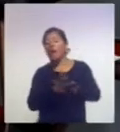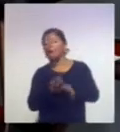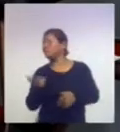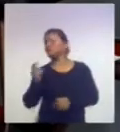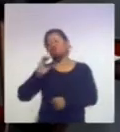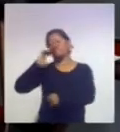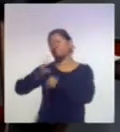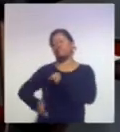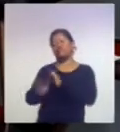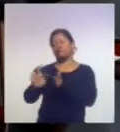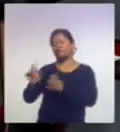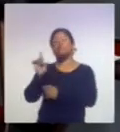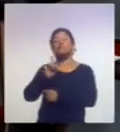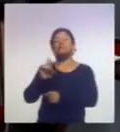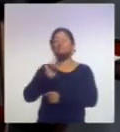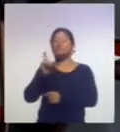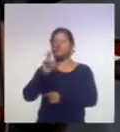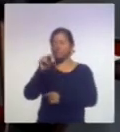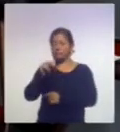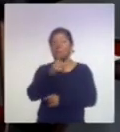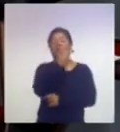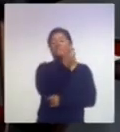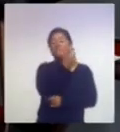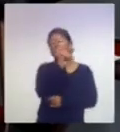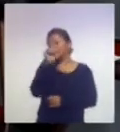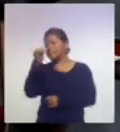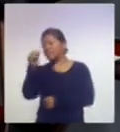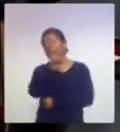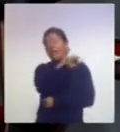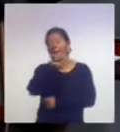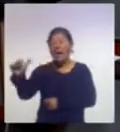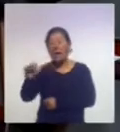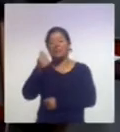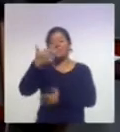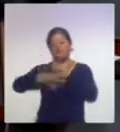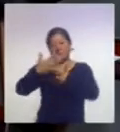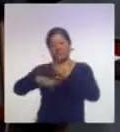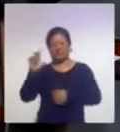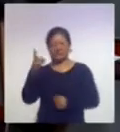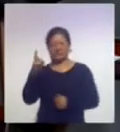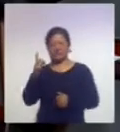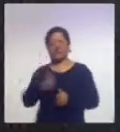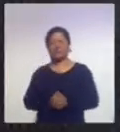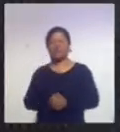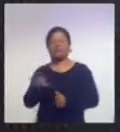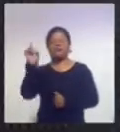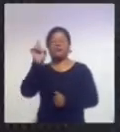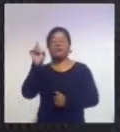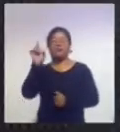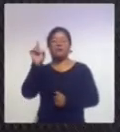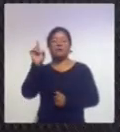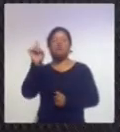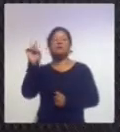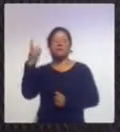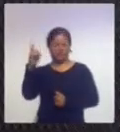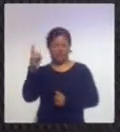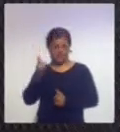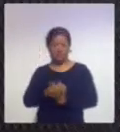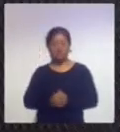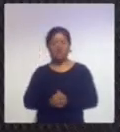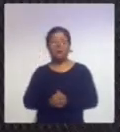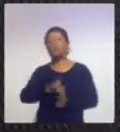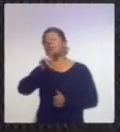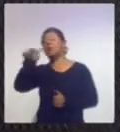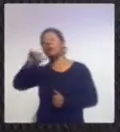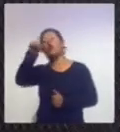no va a estar abierto, uh-huh. solamente del 1 de septiembre al 15 de diciembre. Y la otra ampliación que hubo de atención es